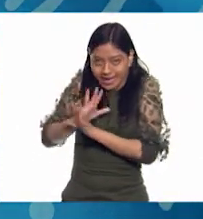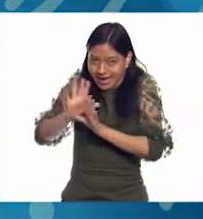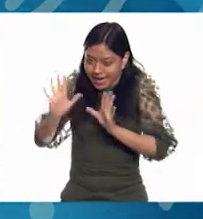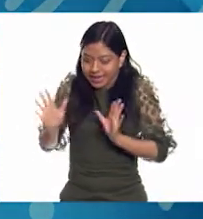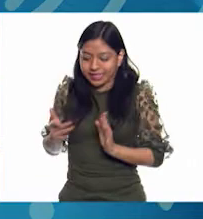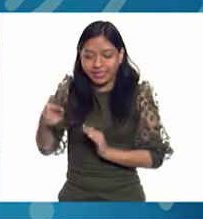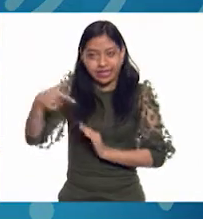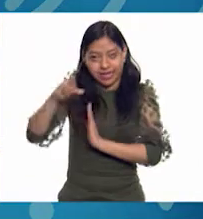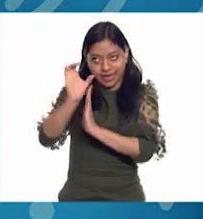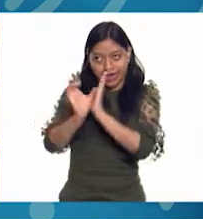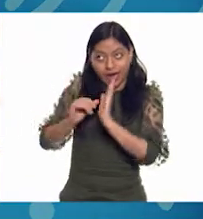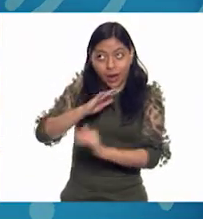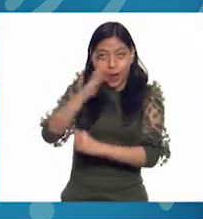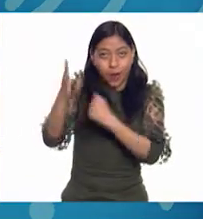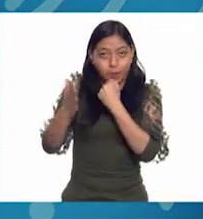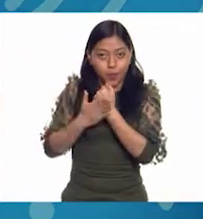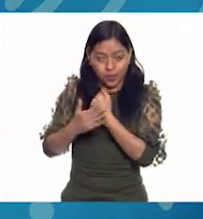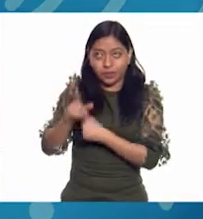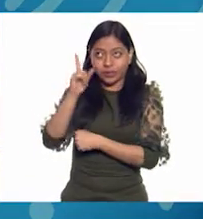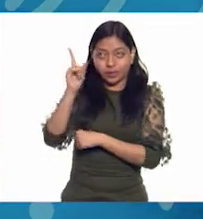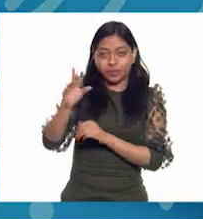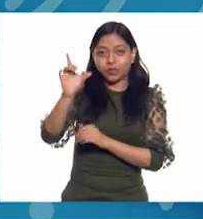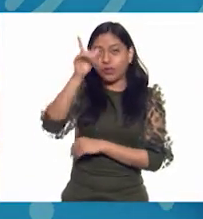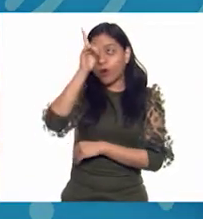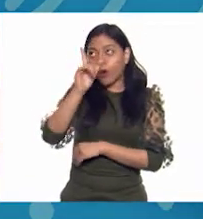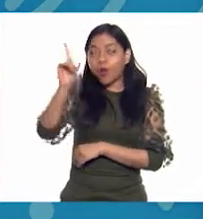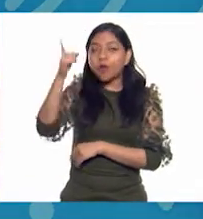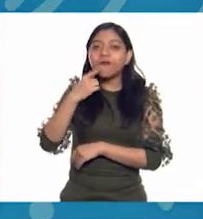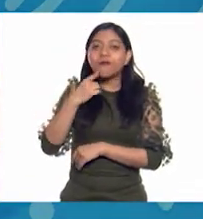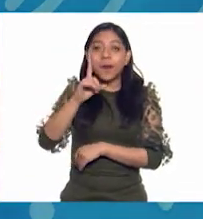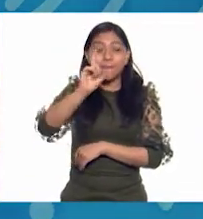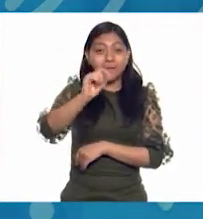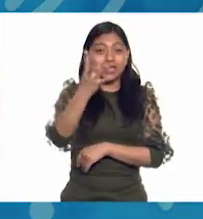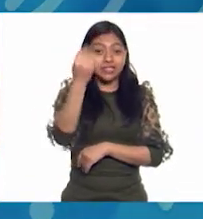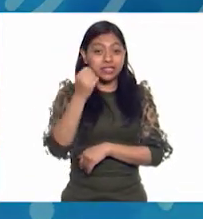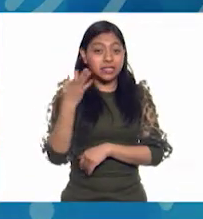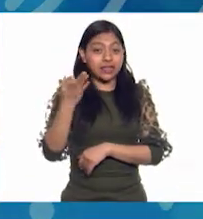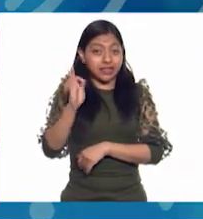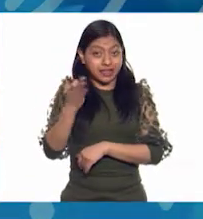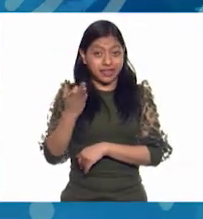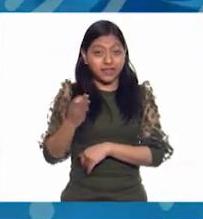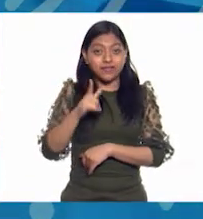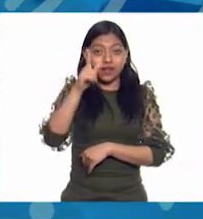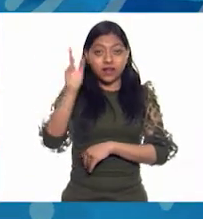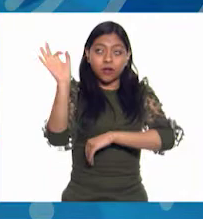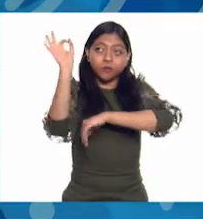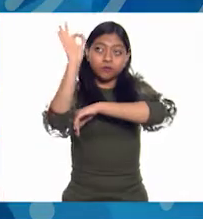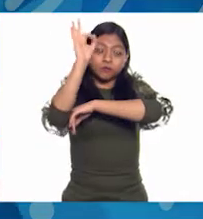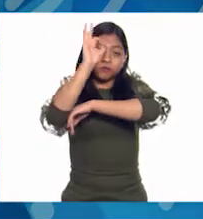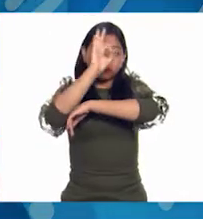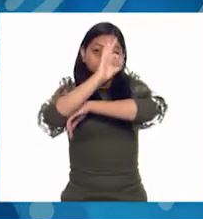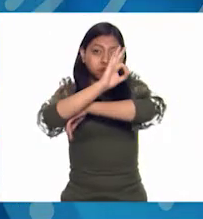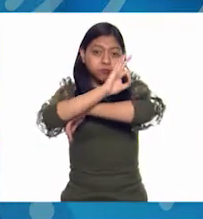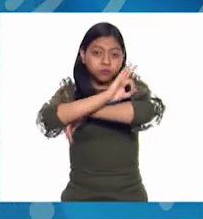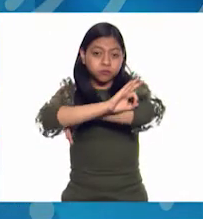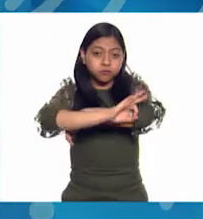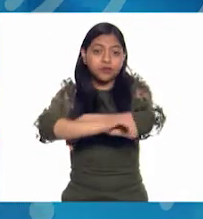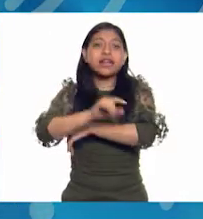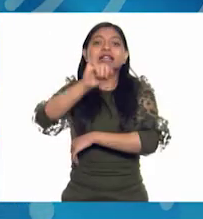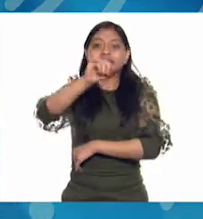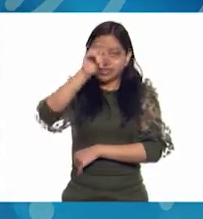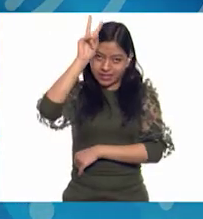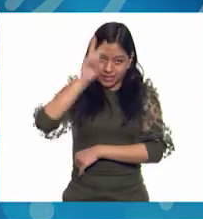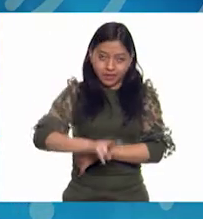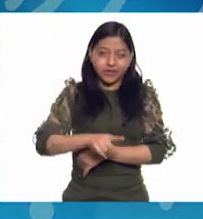de navegación del astrónomo Joan Muller. El 29 de febrero, después de la puesta de sol, el eclipse ocurrió como